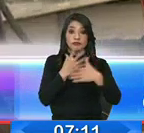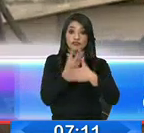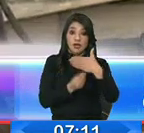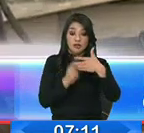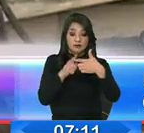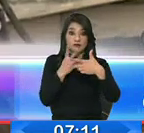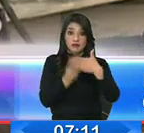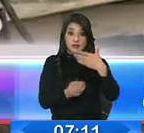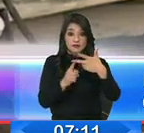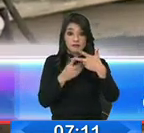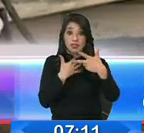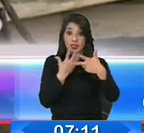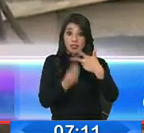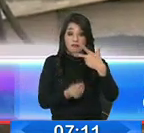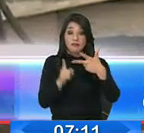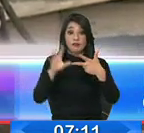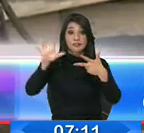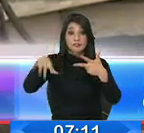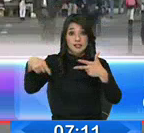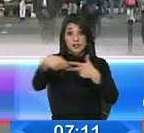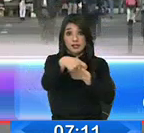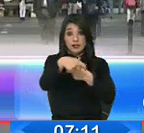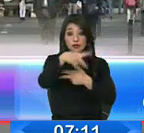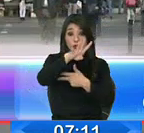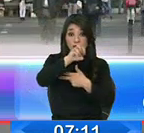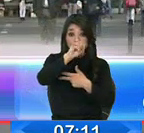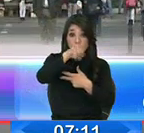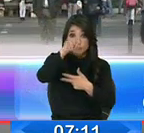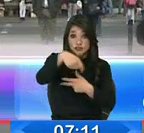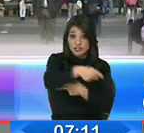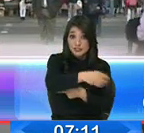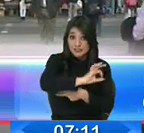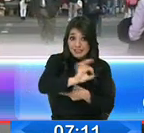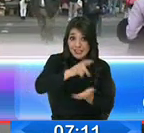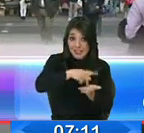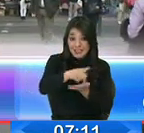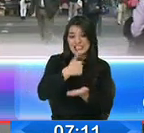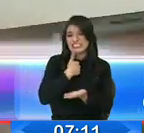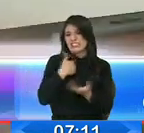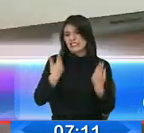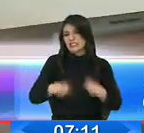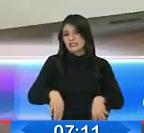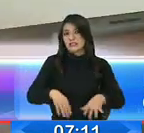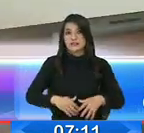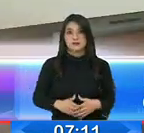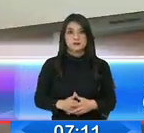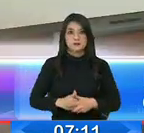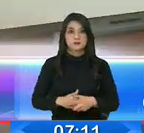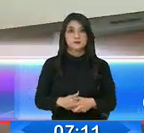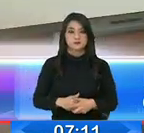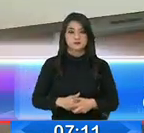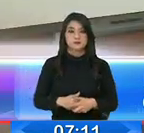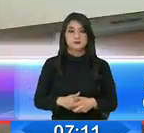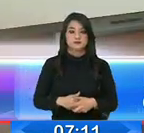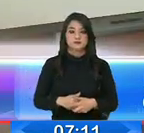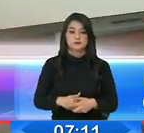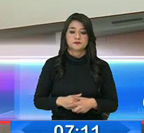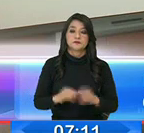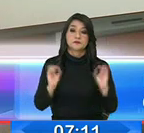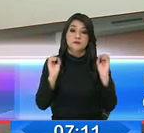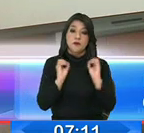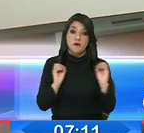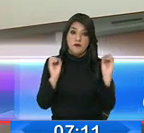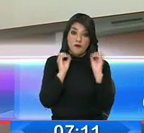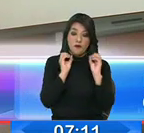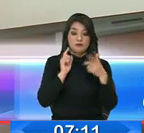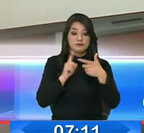es que, por ejemplo, el Estado deja de aportar el 40% para el pago de las pensiones. Hay un segundo escenario, en cambio,